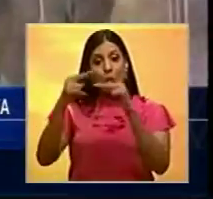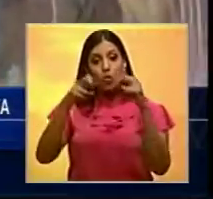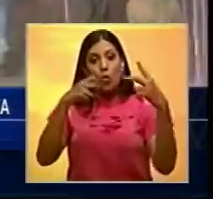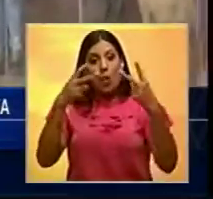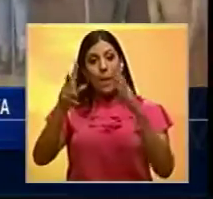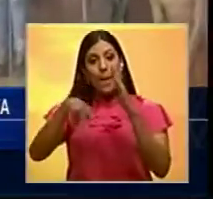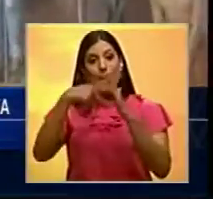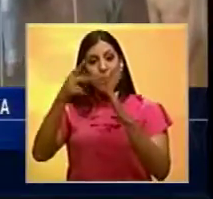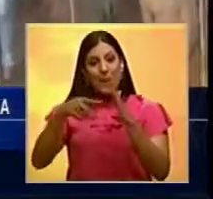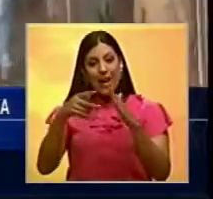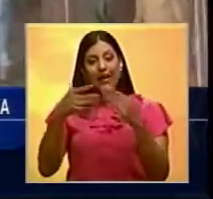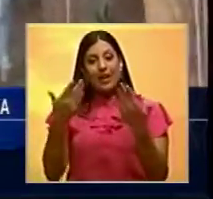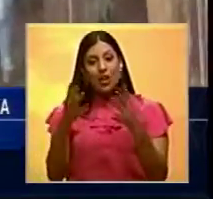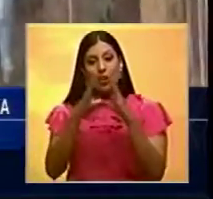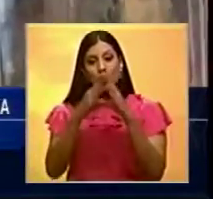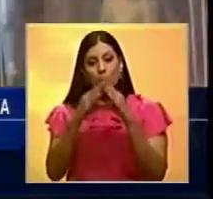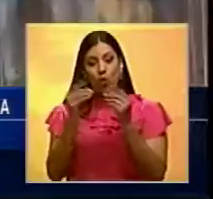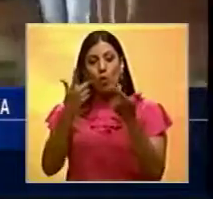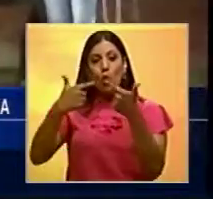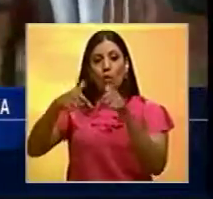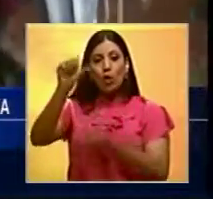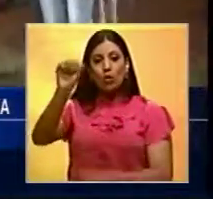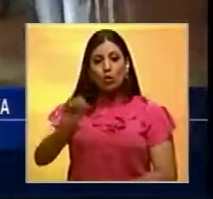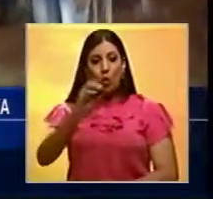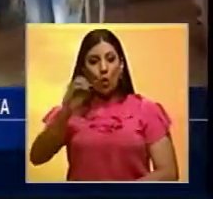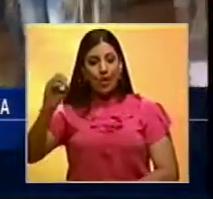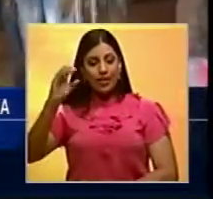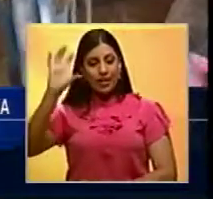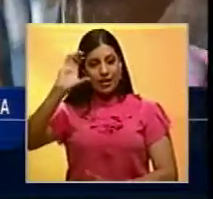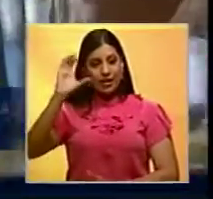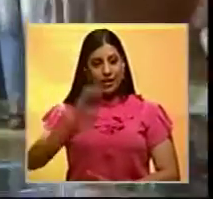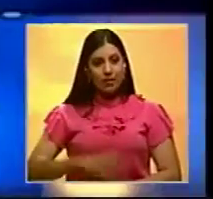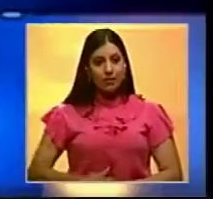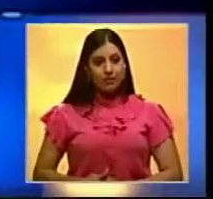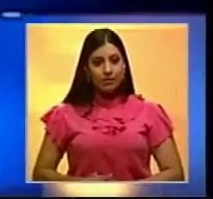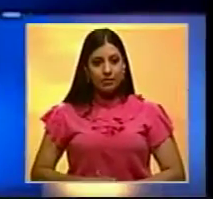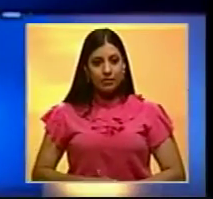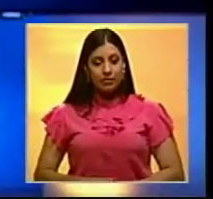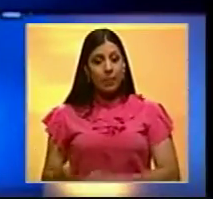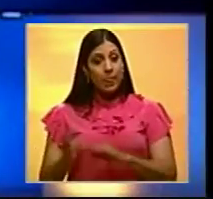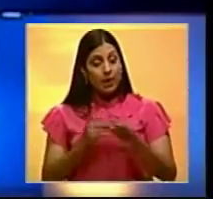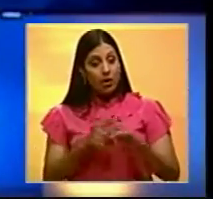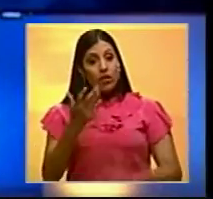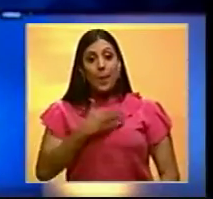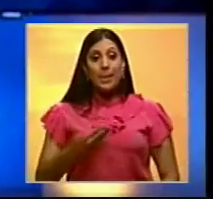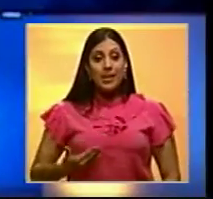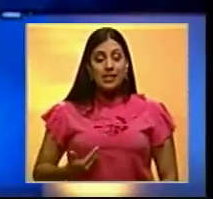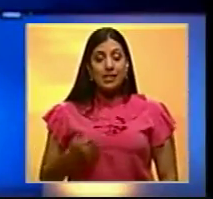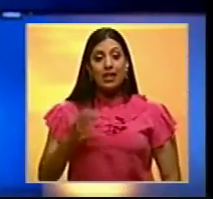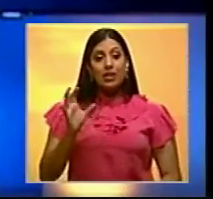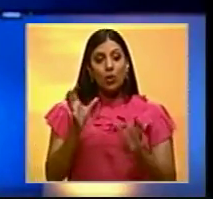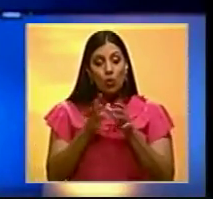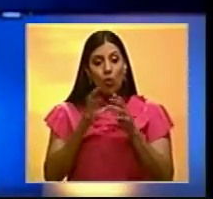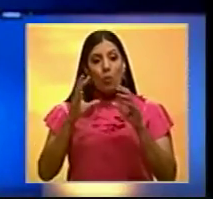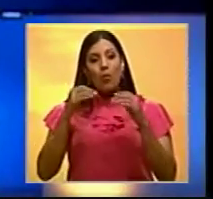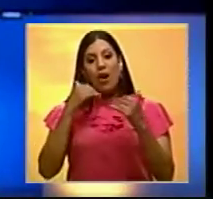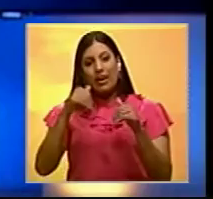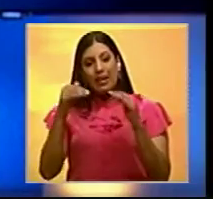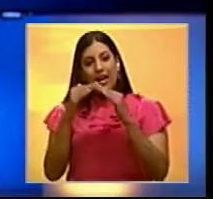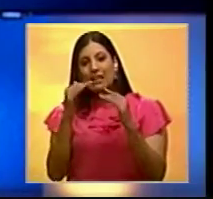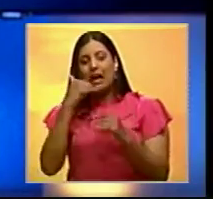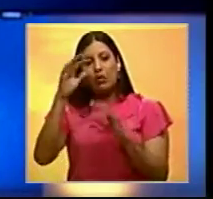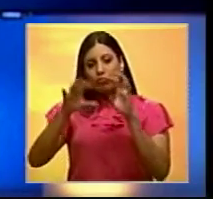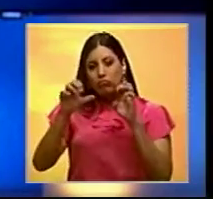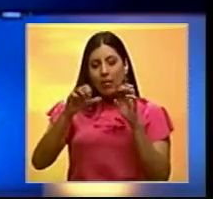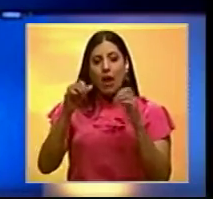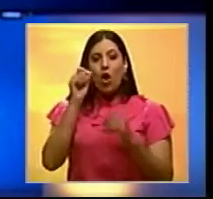del parque recreacional de toda la zona suroeste de la capital. El presidente de la Cámara Inmobiliaria de Venezuela, Carlos